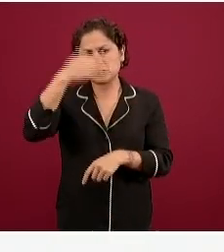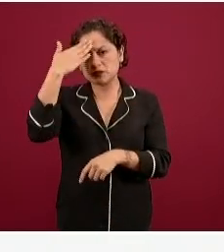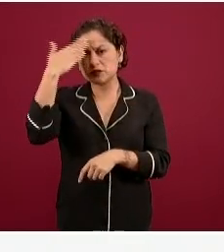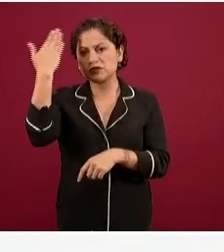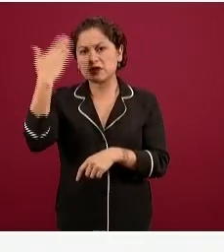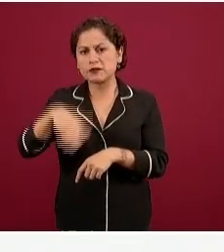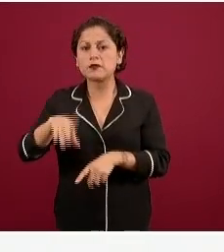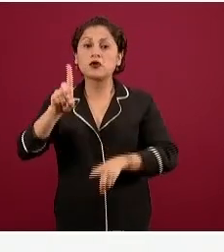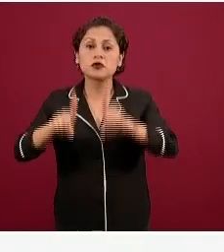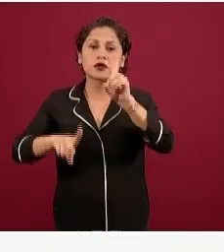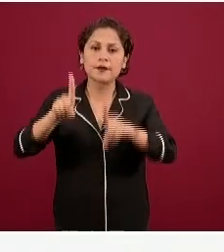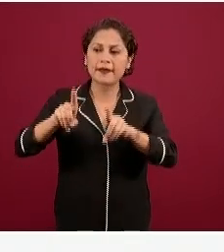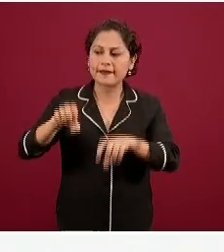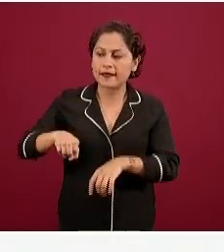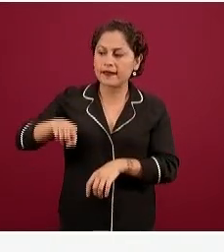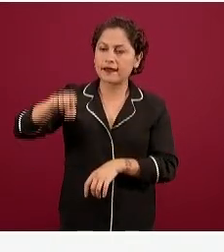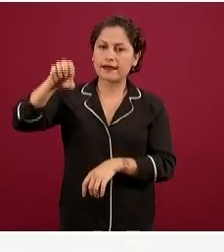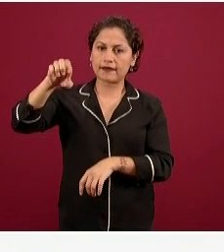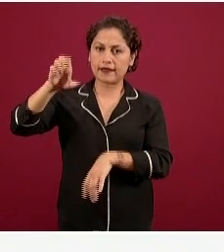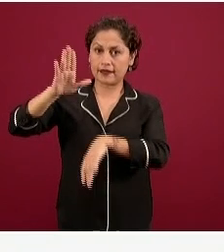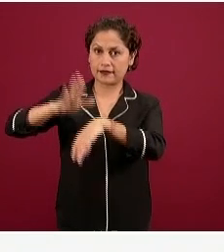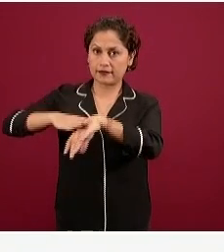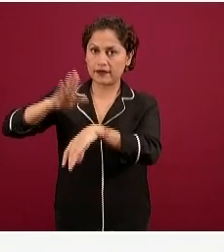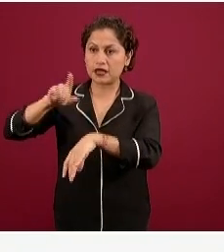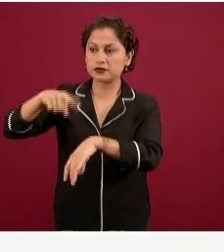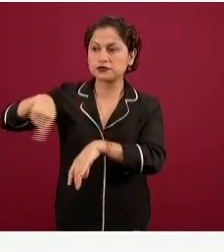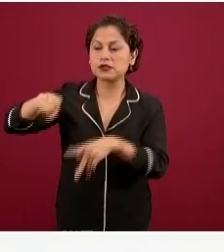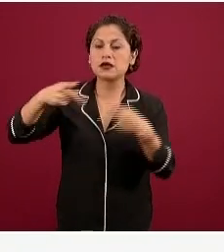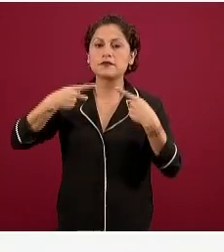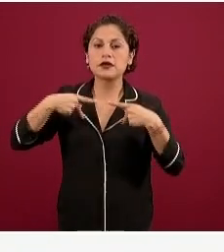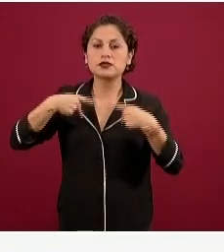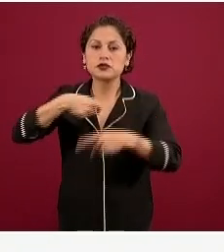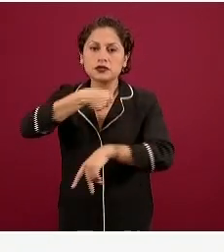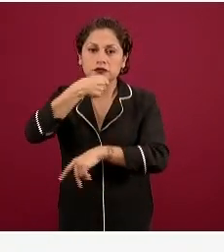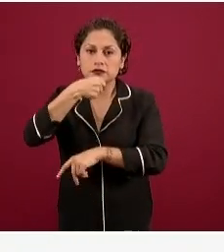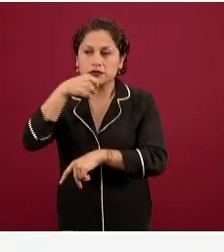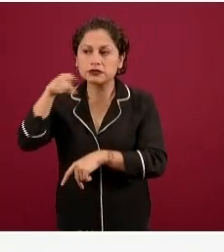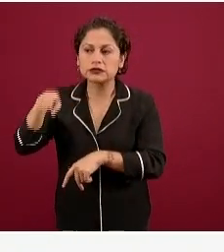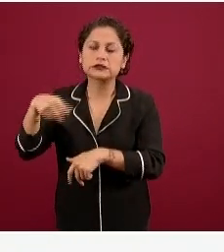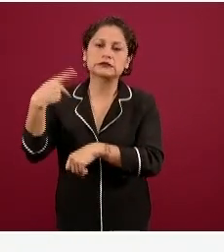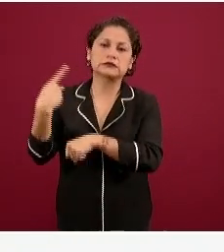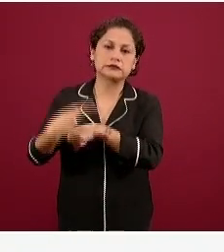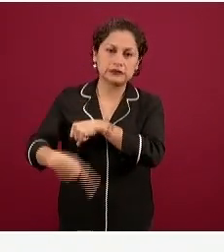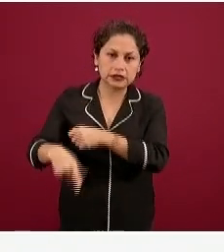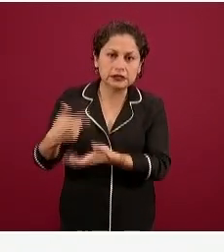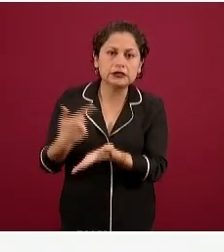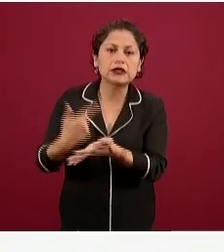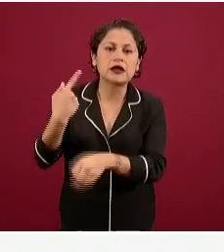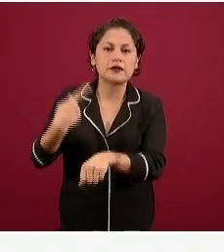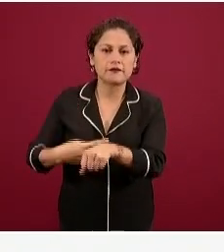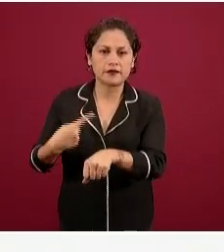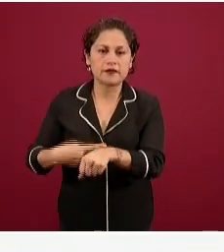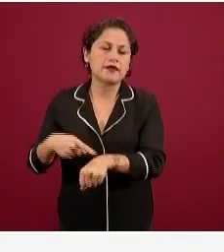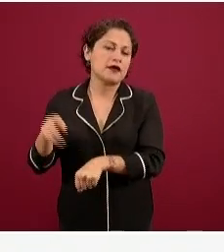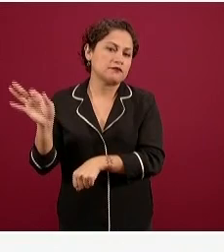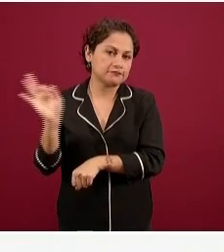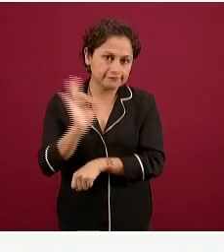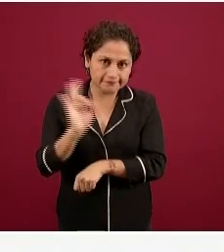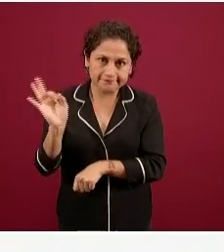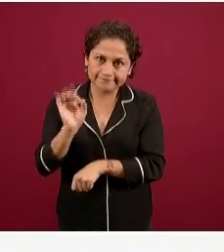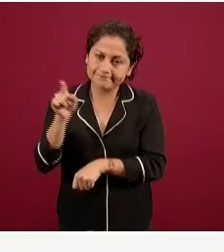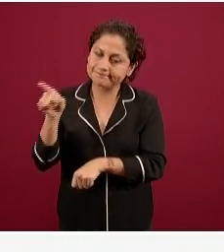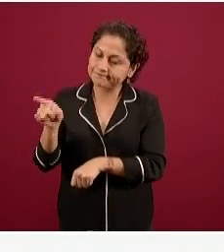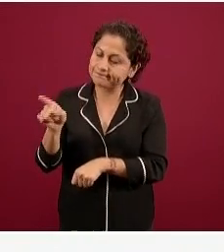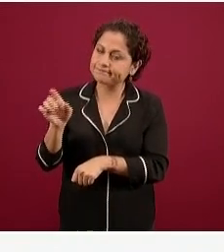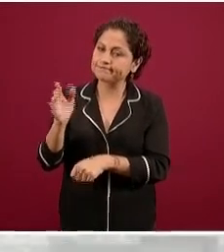a la edad, estos grupos tienen mayor riesgo de complicarse de la enfermedad, no solamente de contagiarse, porque eso